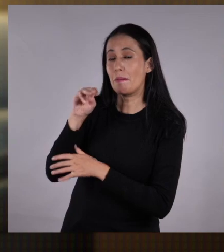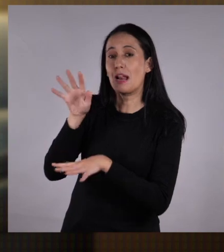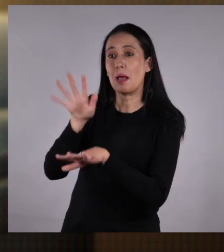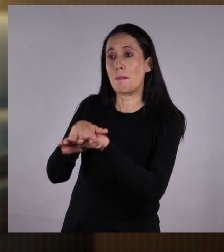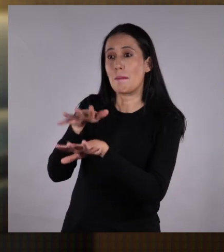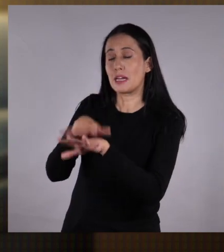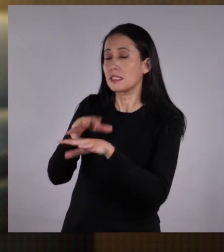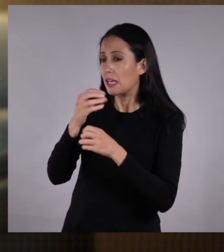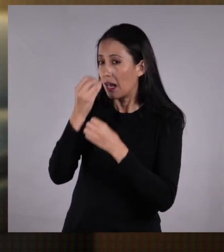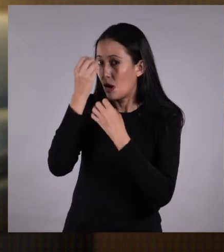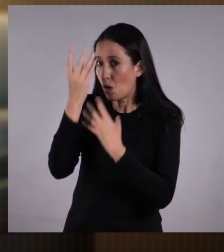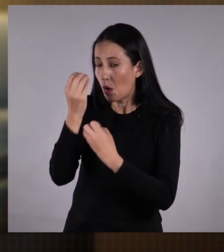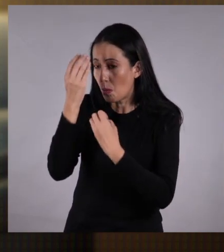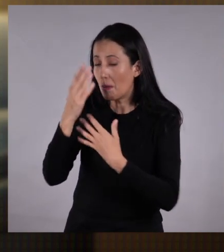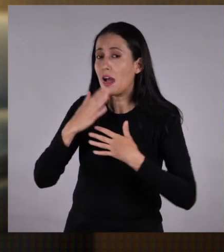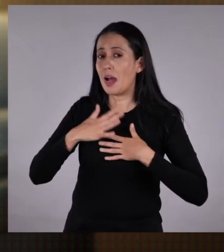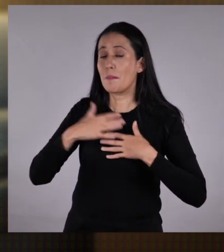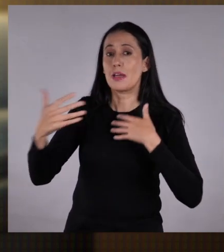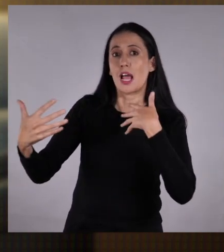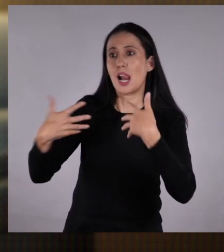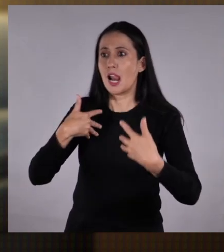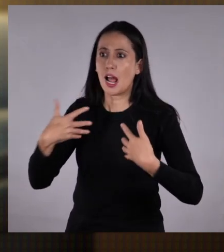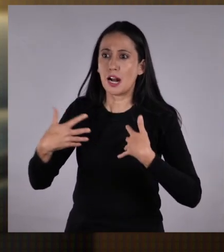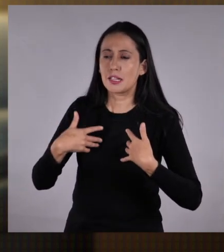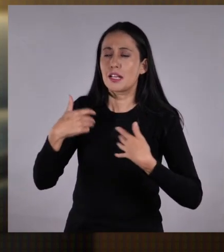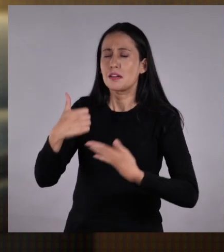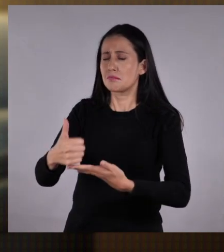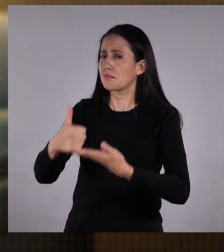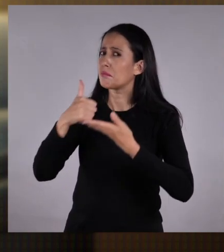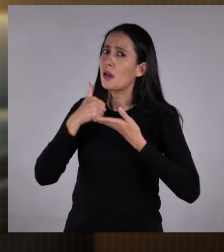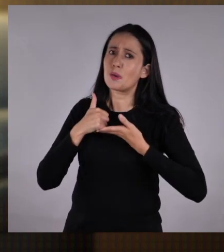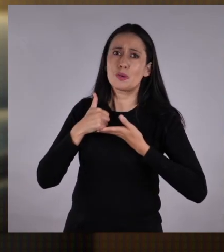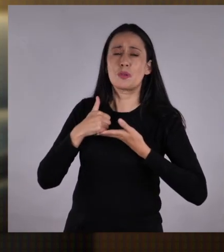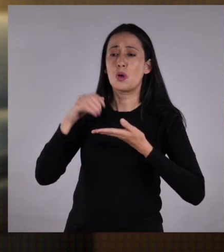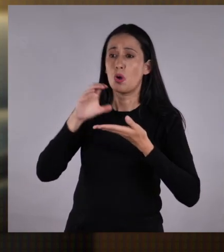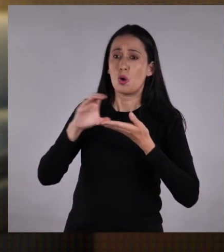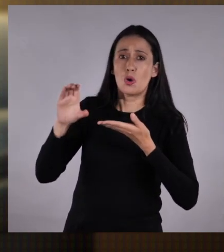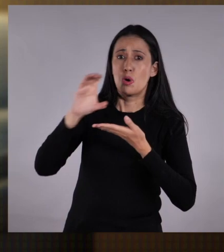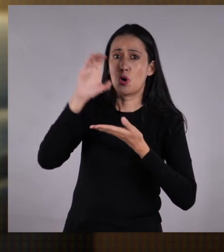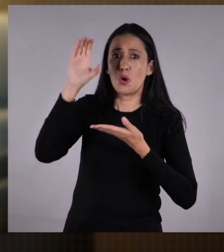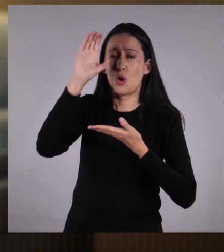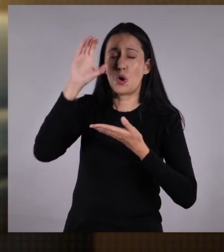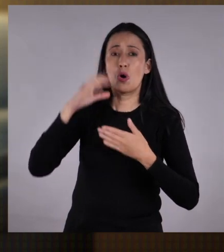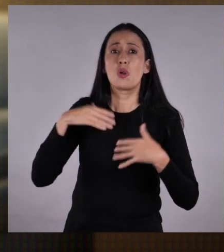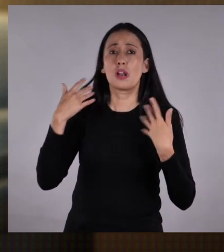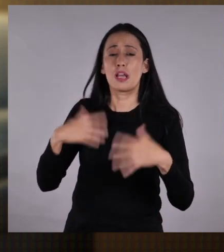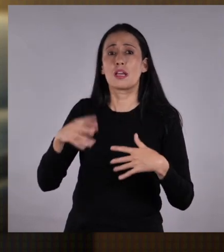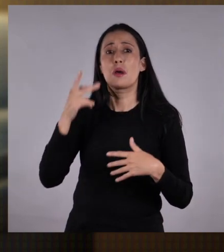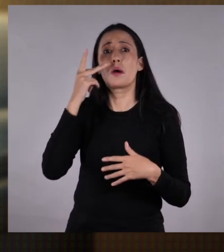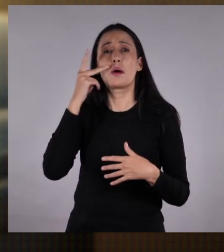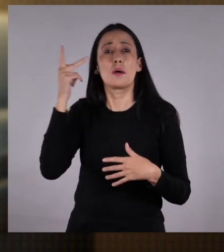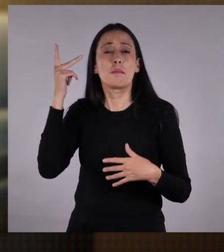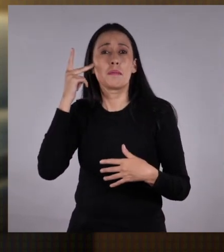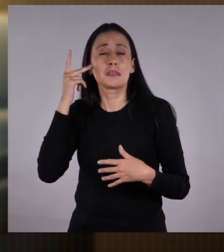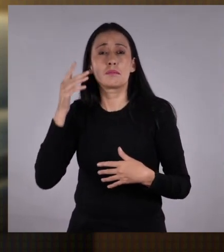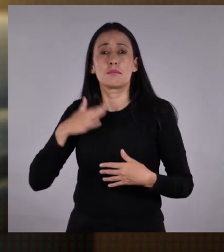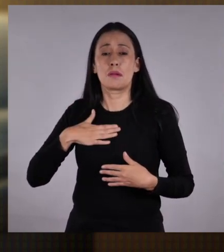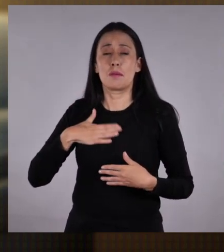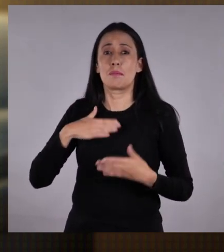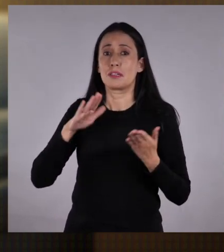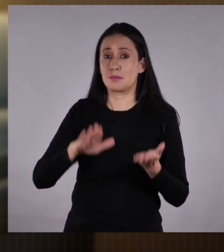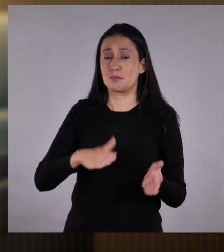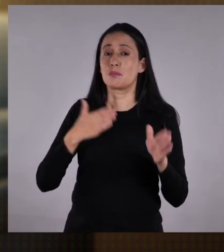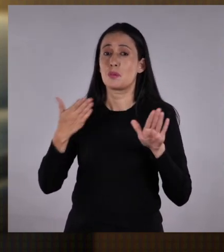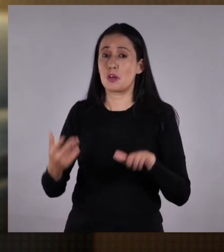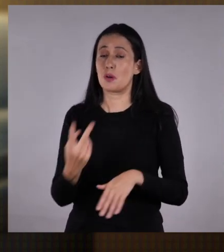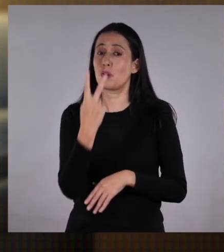me salvó. Cuando estaba en el colegio murieron mis dos padres en un accidente de auto. Fue muy difícil, yo ya no sentía